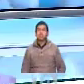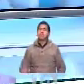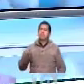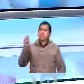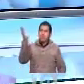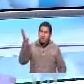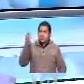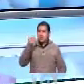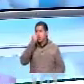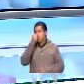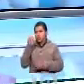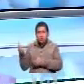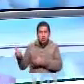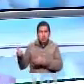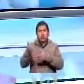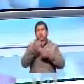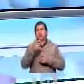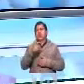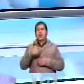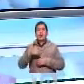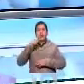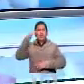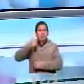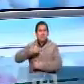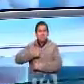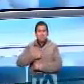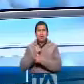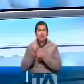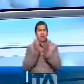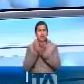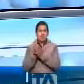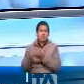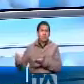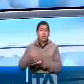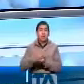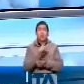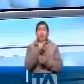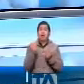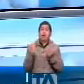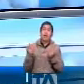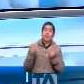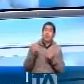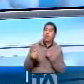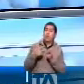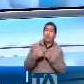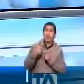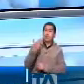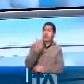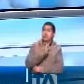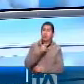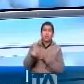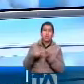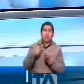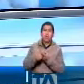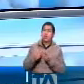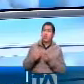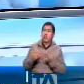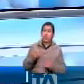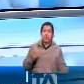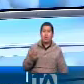Profesores, bomberos, militares, policías y recolectores de basura están a la espera de recibir la primera dosis de la vacuna contra